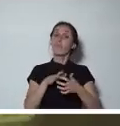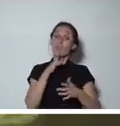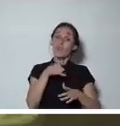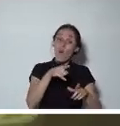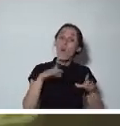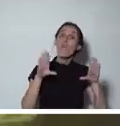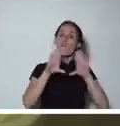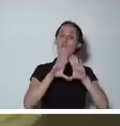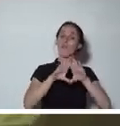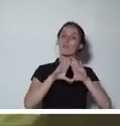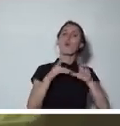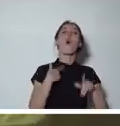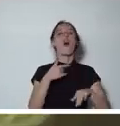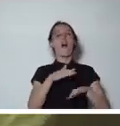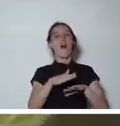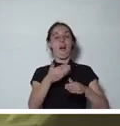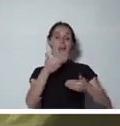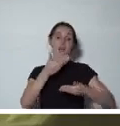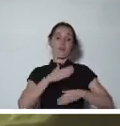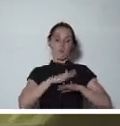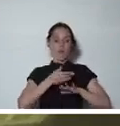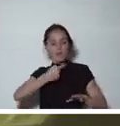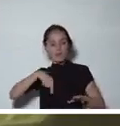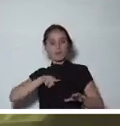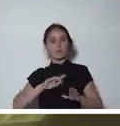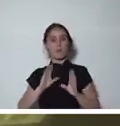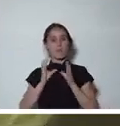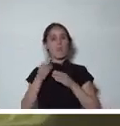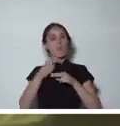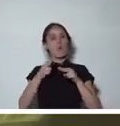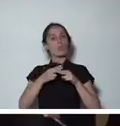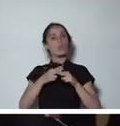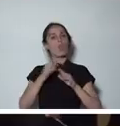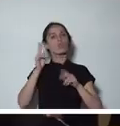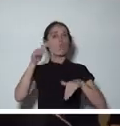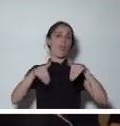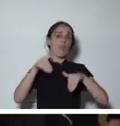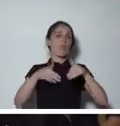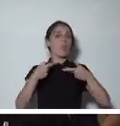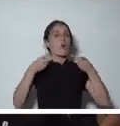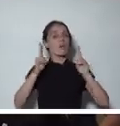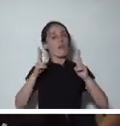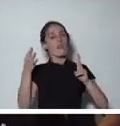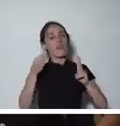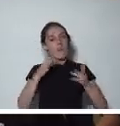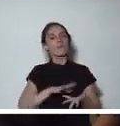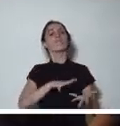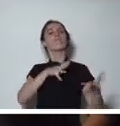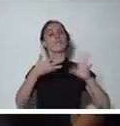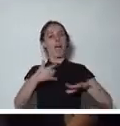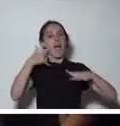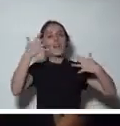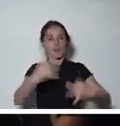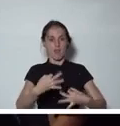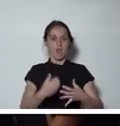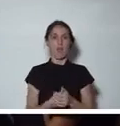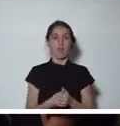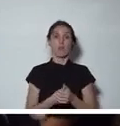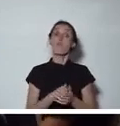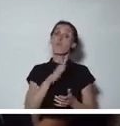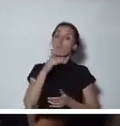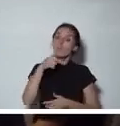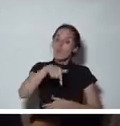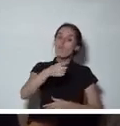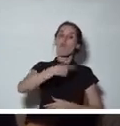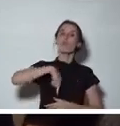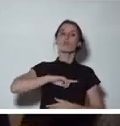imperfectas a conseguir ser democracias un poquito más reales no y por lo tanto Hay que luchar para trabajar como digo no solo para